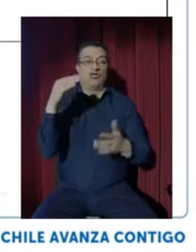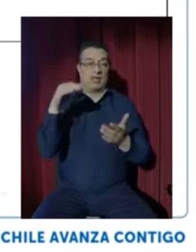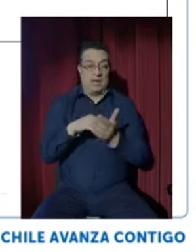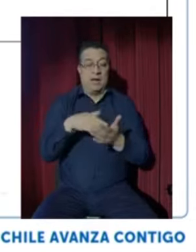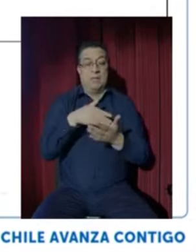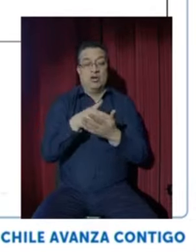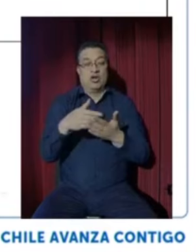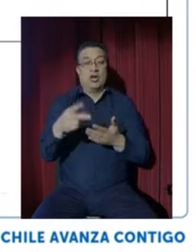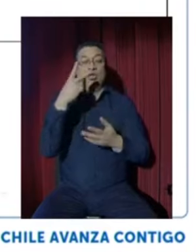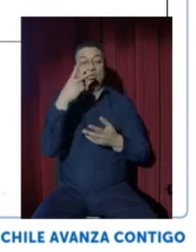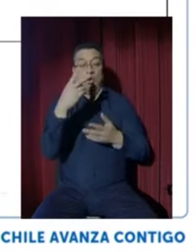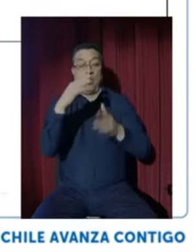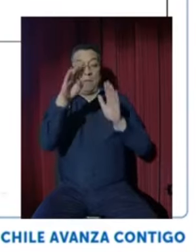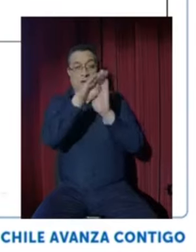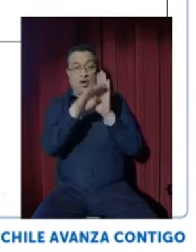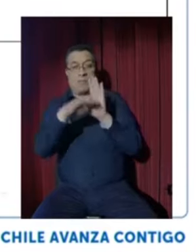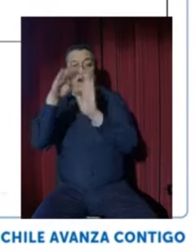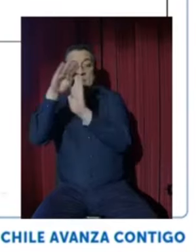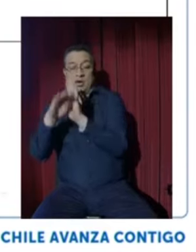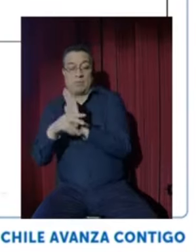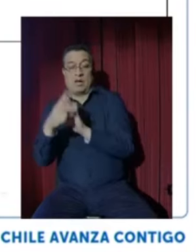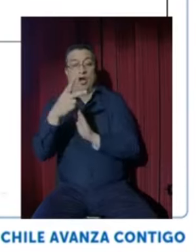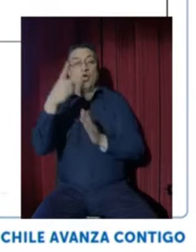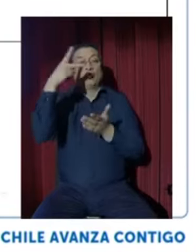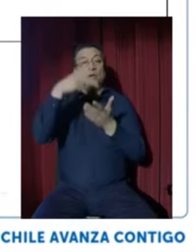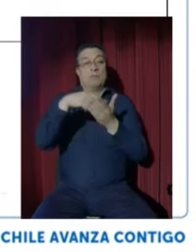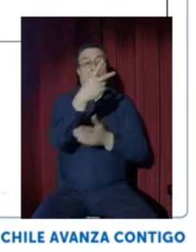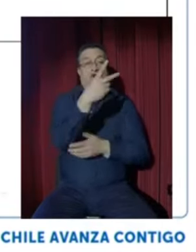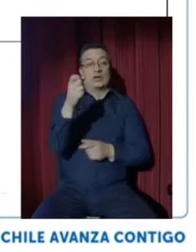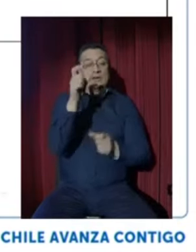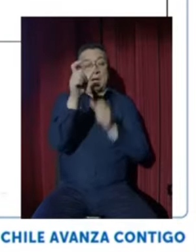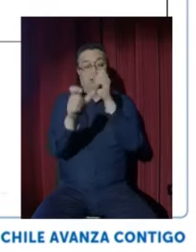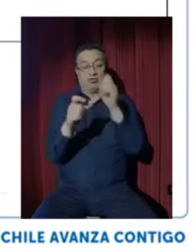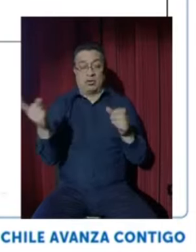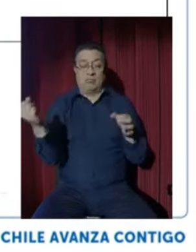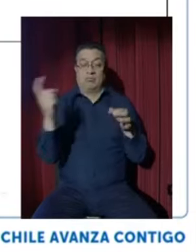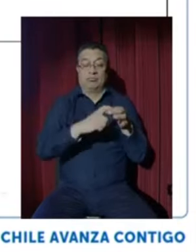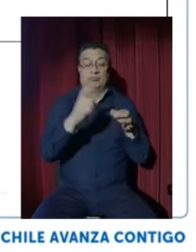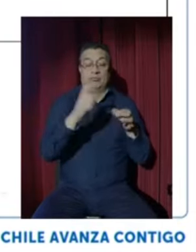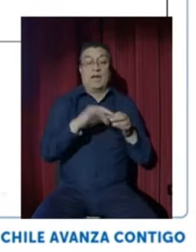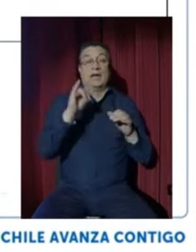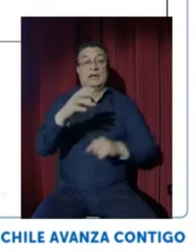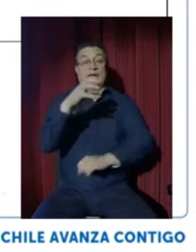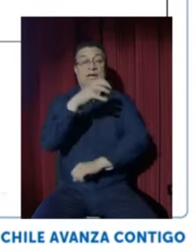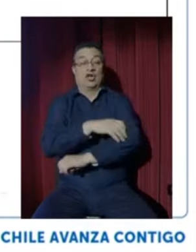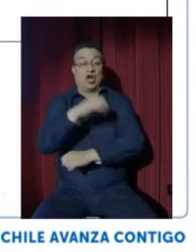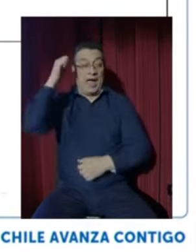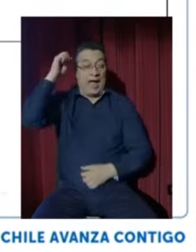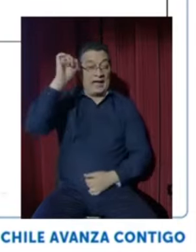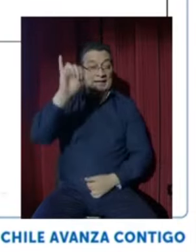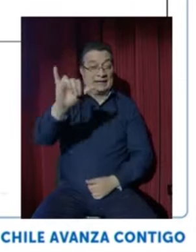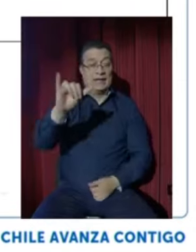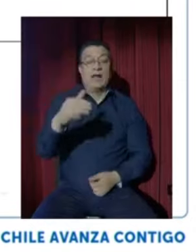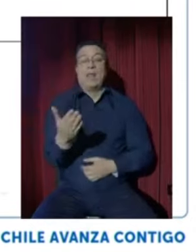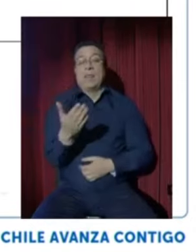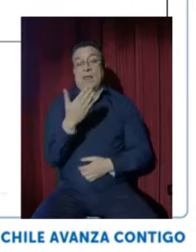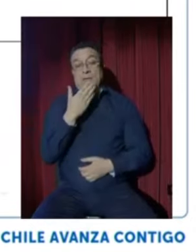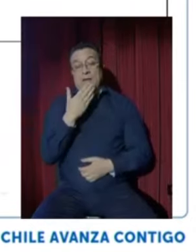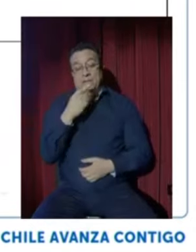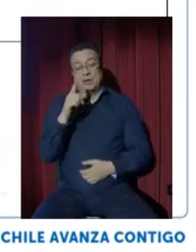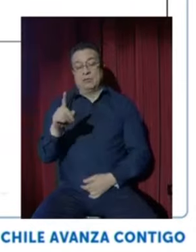de pesos con dos programas cierto más de 2200 personas y la región de aisén eh También